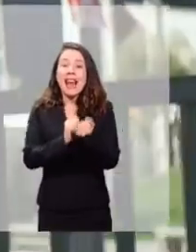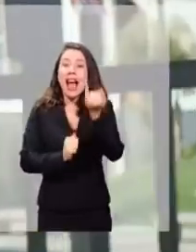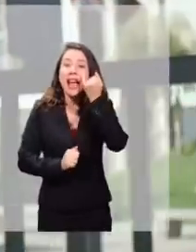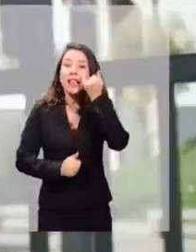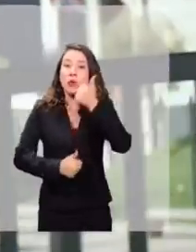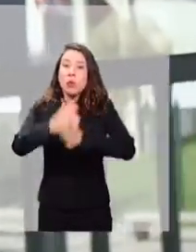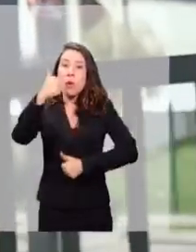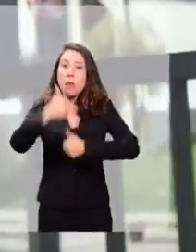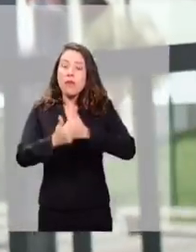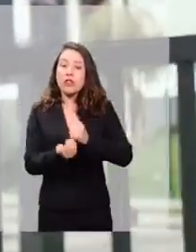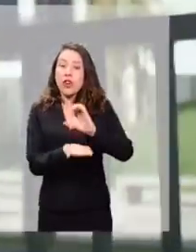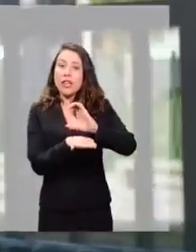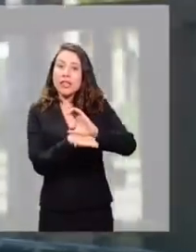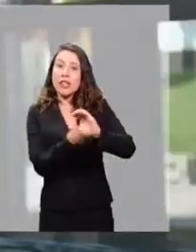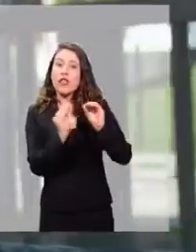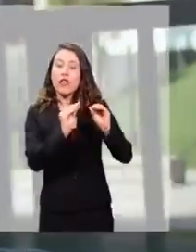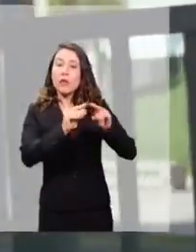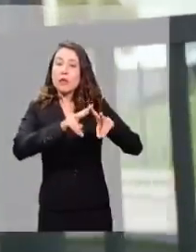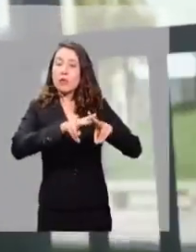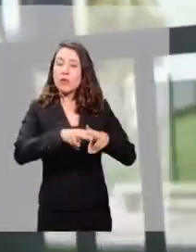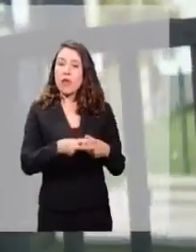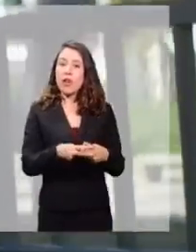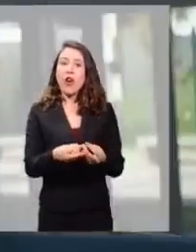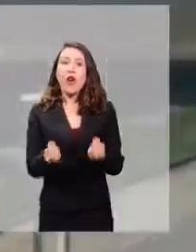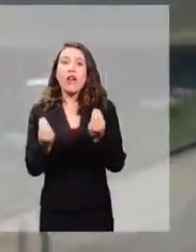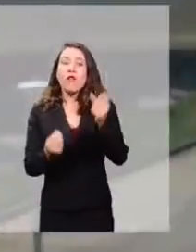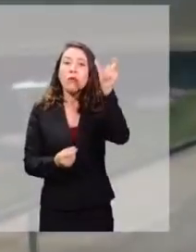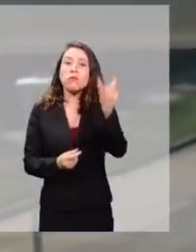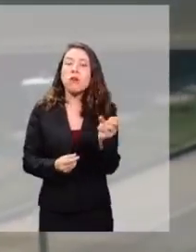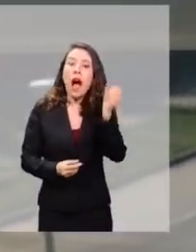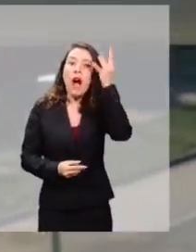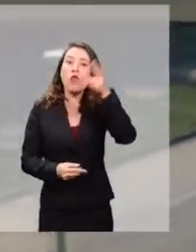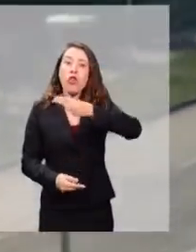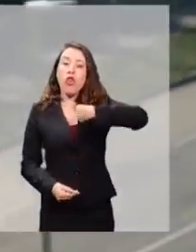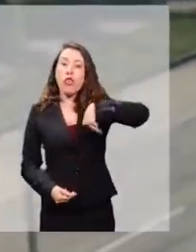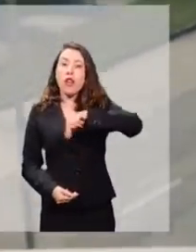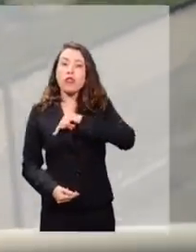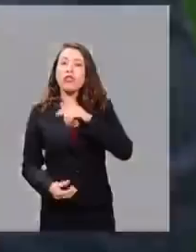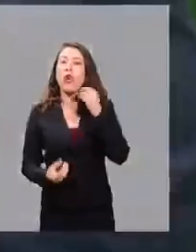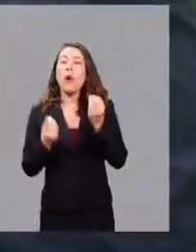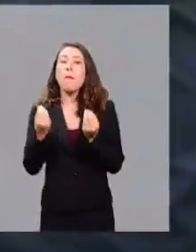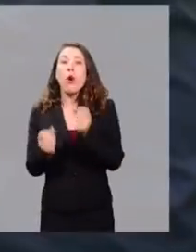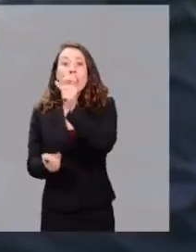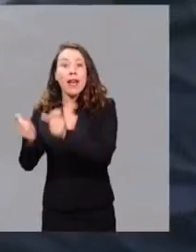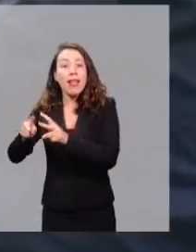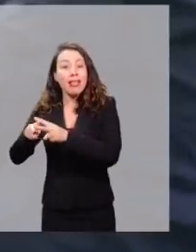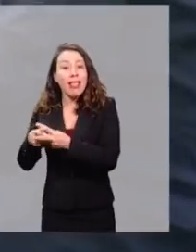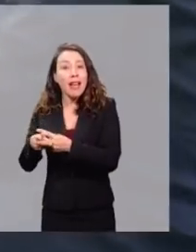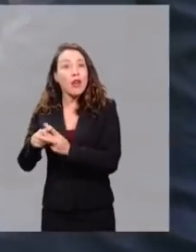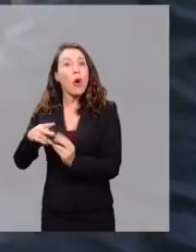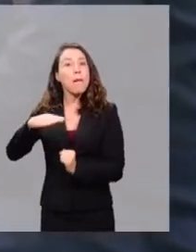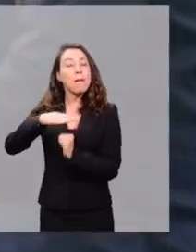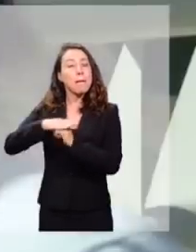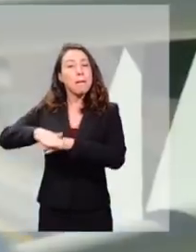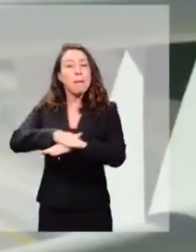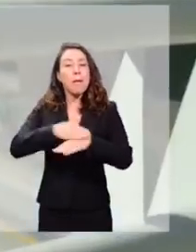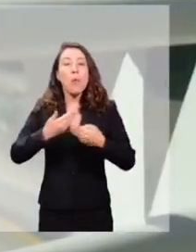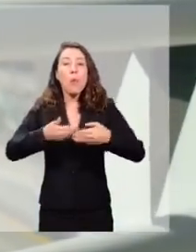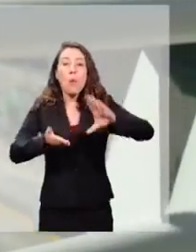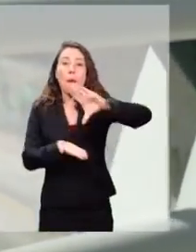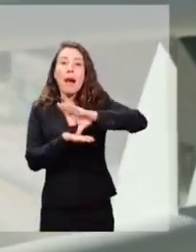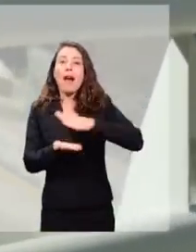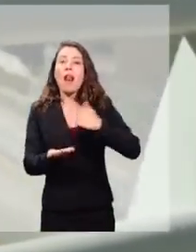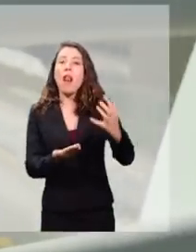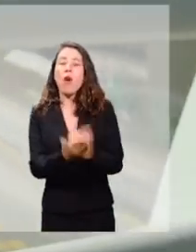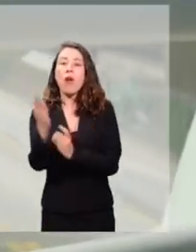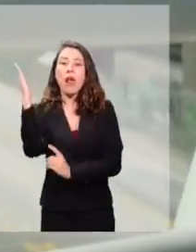en los institutos profesionales y centros de formación técnica. Qué bueno que alguien se haya acordado de nosotros. Que los técnicos son el pilar